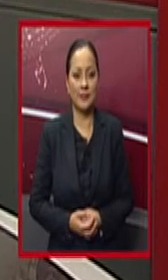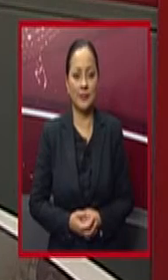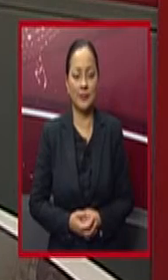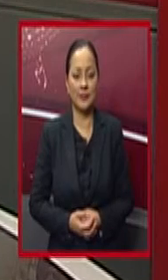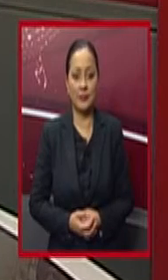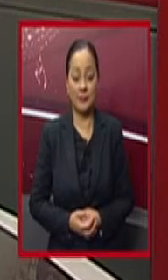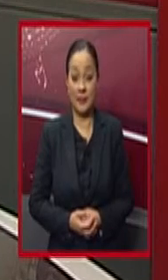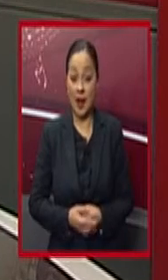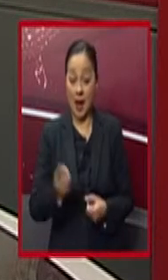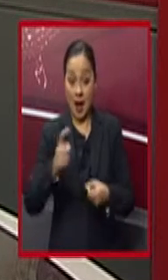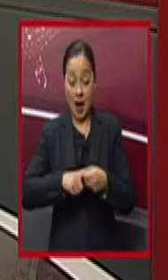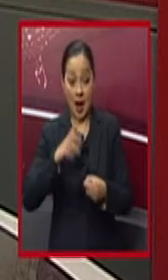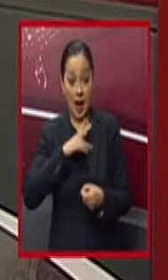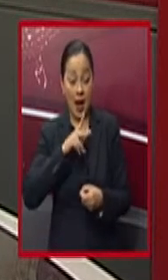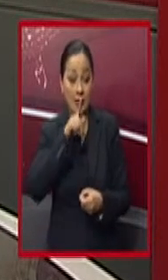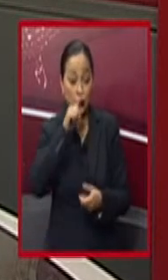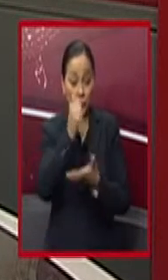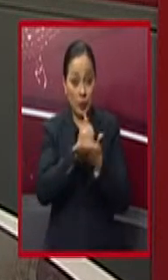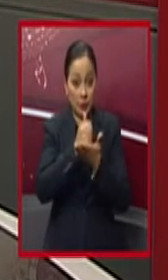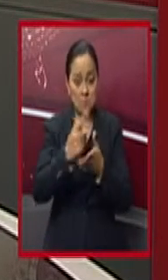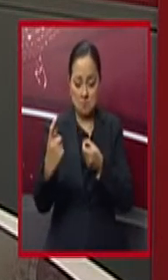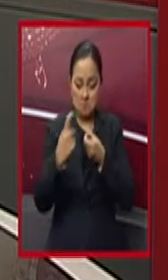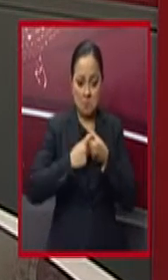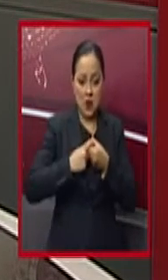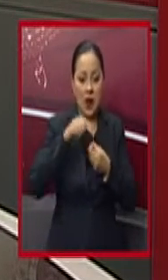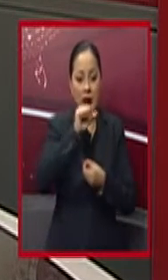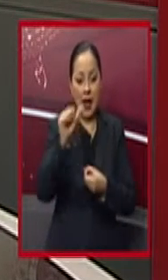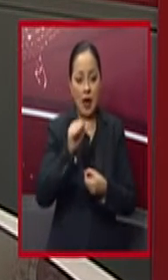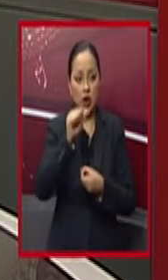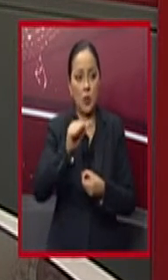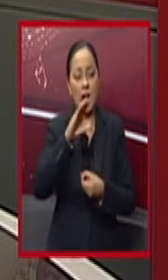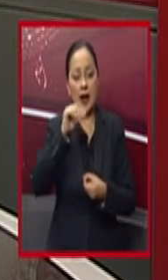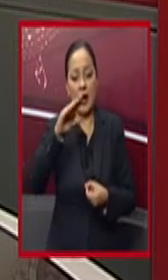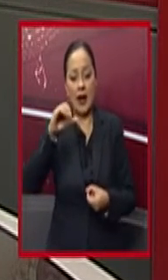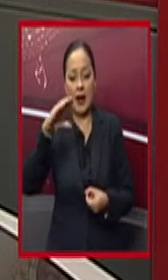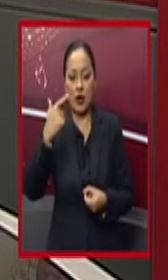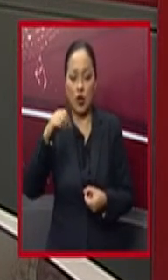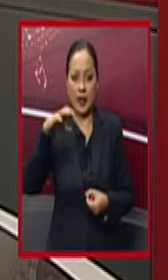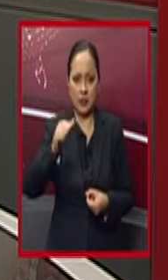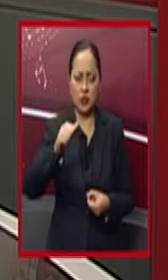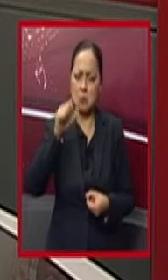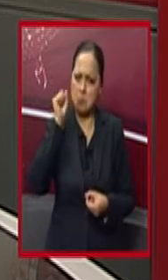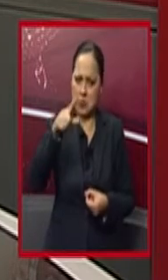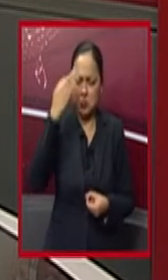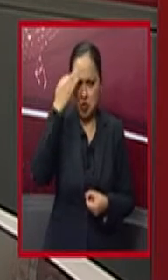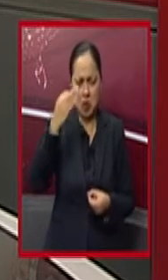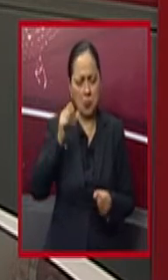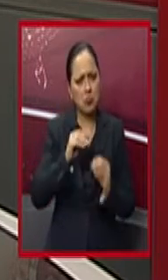Si tiene usted cuenta de Twitter, puede seguirnos en @canalcongreso, donde subimos información en tiempo real